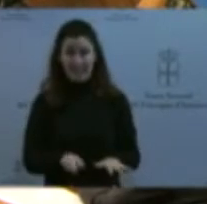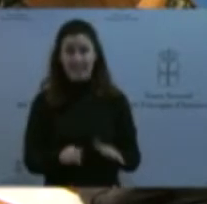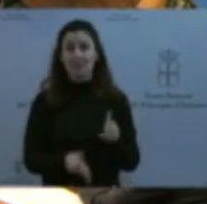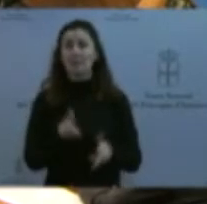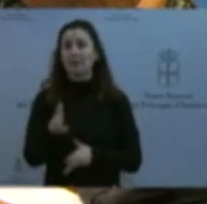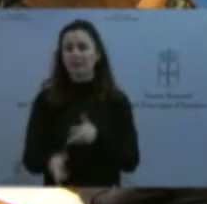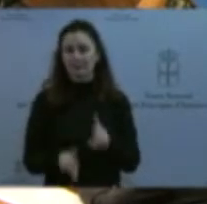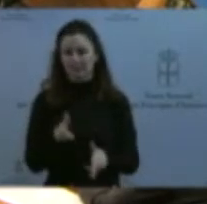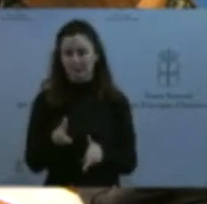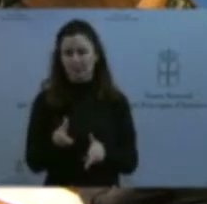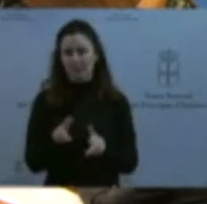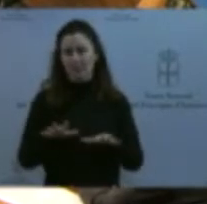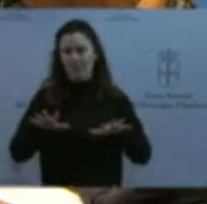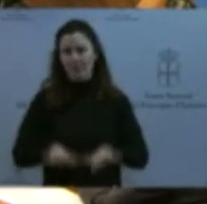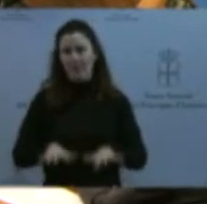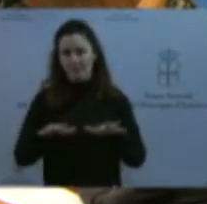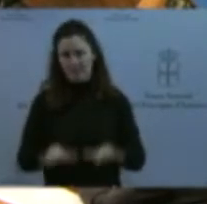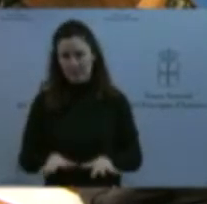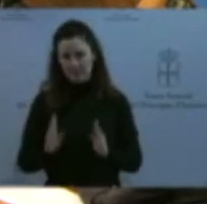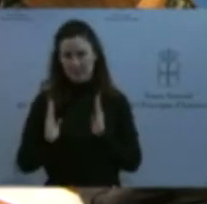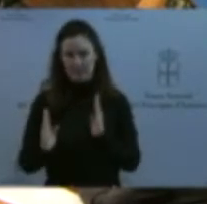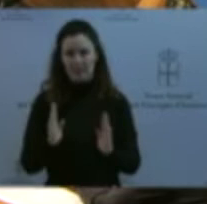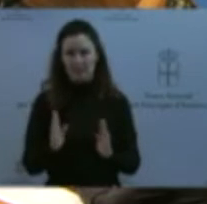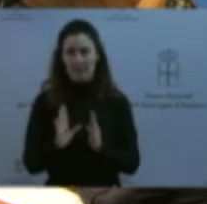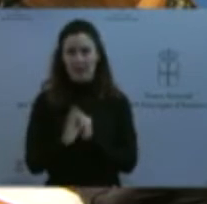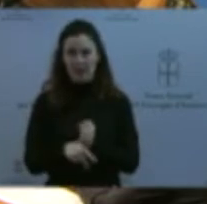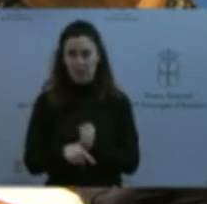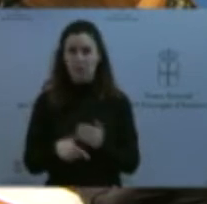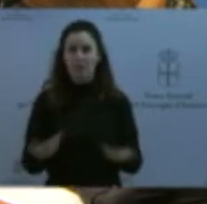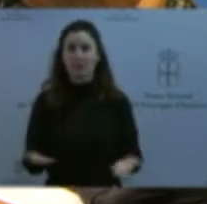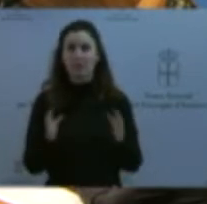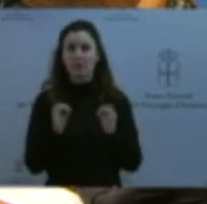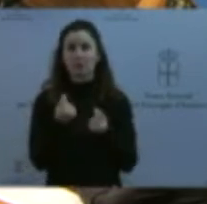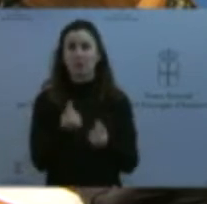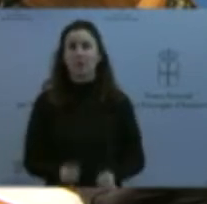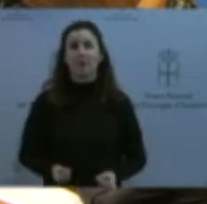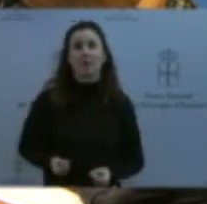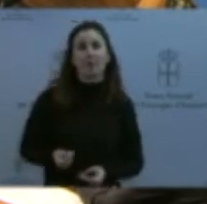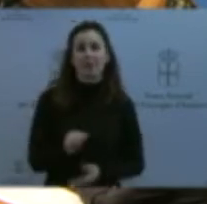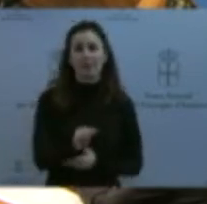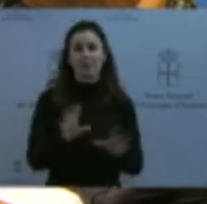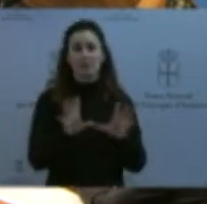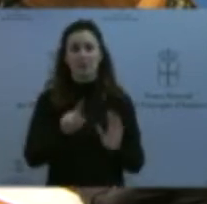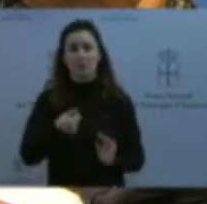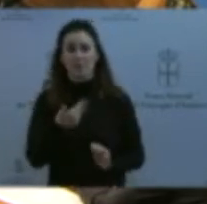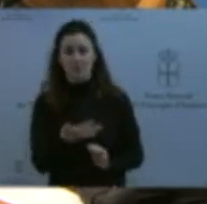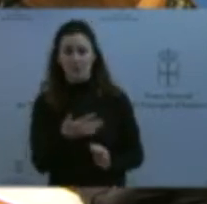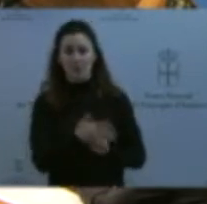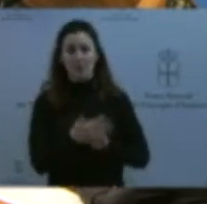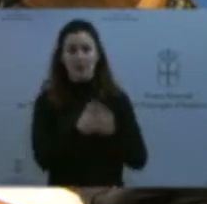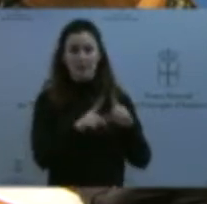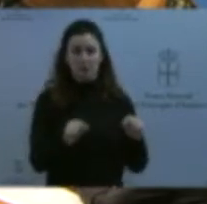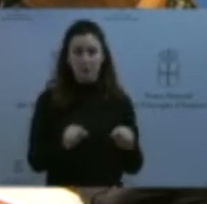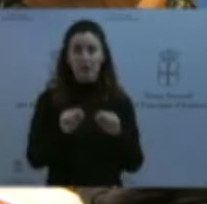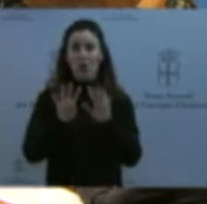meses. La cuantía, la dotación, como antes decía, es de 10,5 en el caso de Asturias, de 9 en el caso de Aragón,